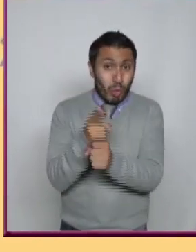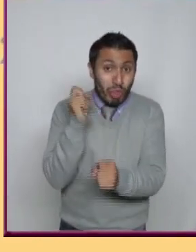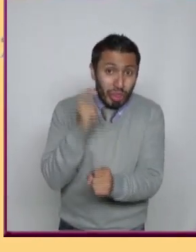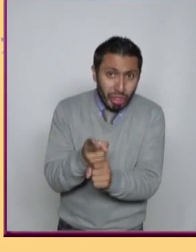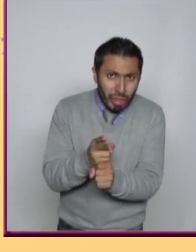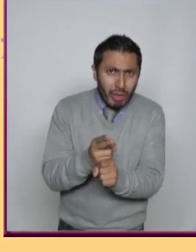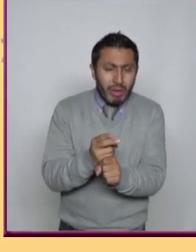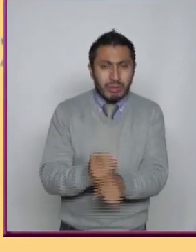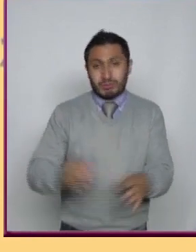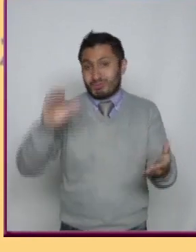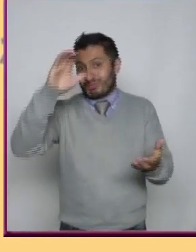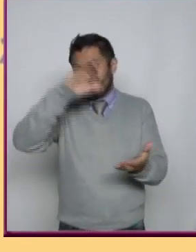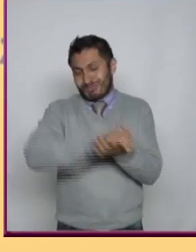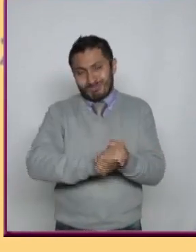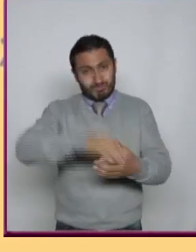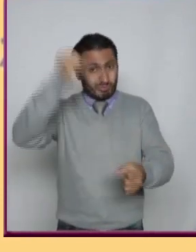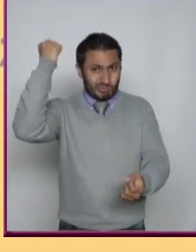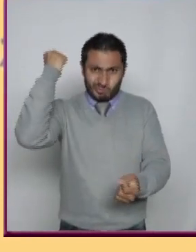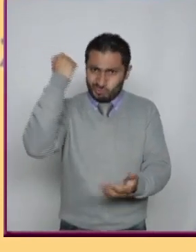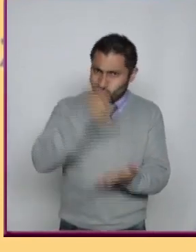matrimonios forzados,